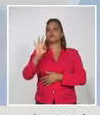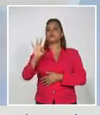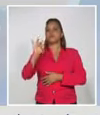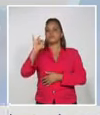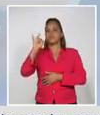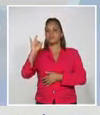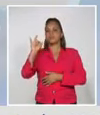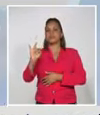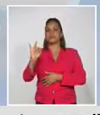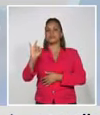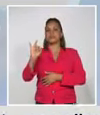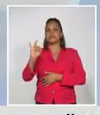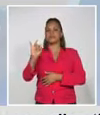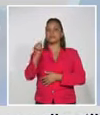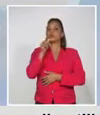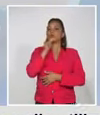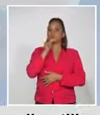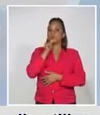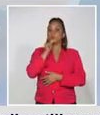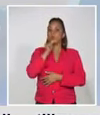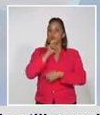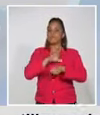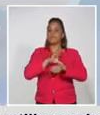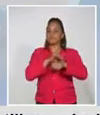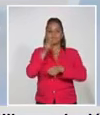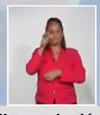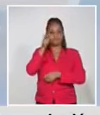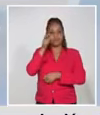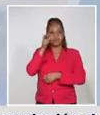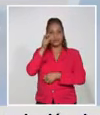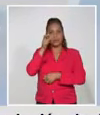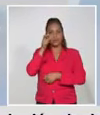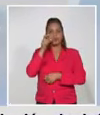3.787 sospechosos en vigilancia,